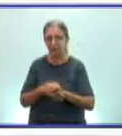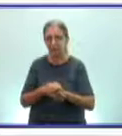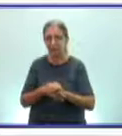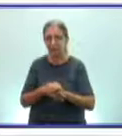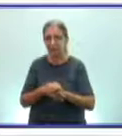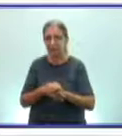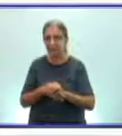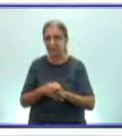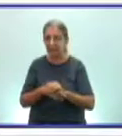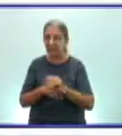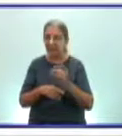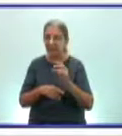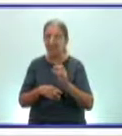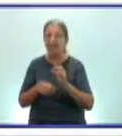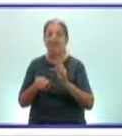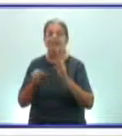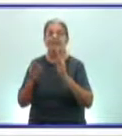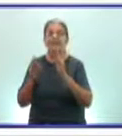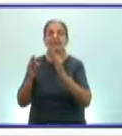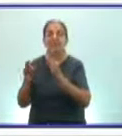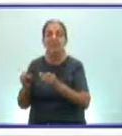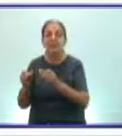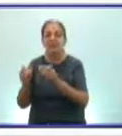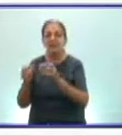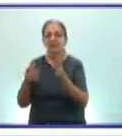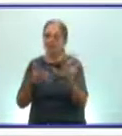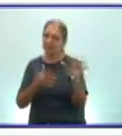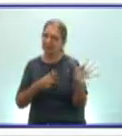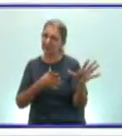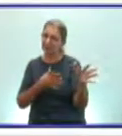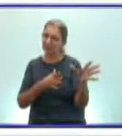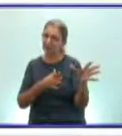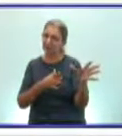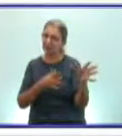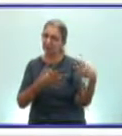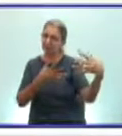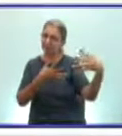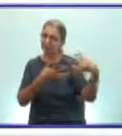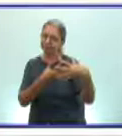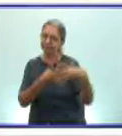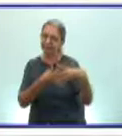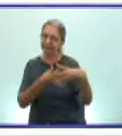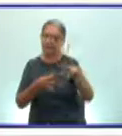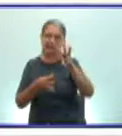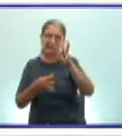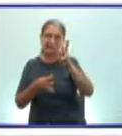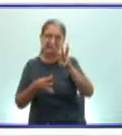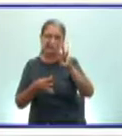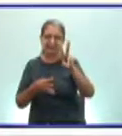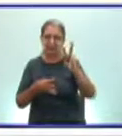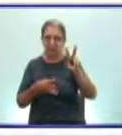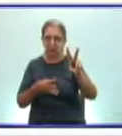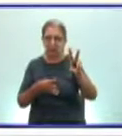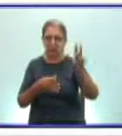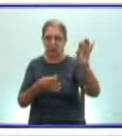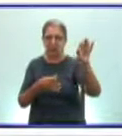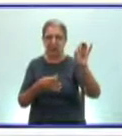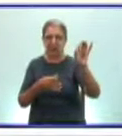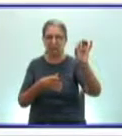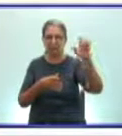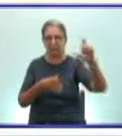nos dice, la frecuencia relativa correspondiente a los 32 grados Celsius